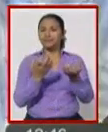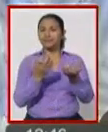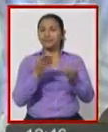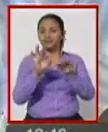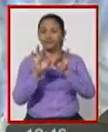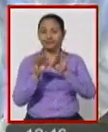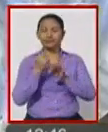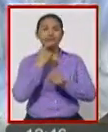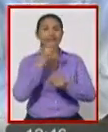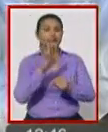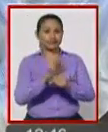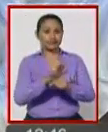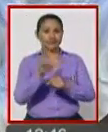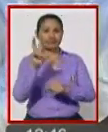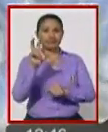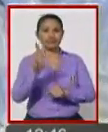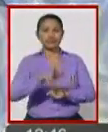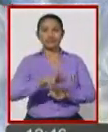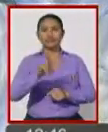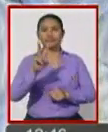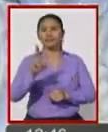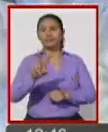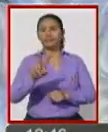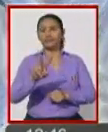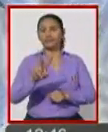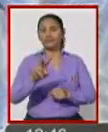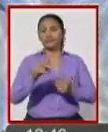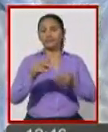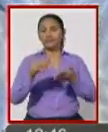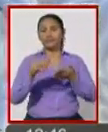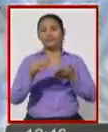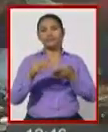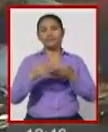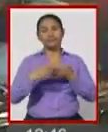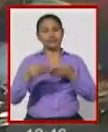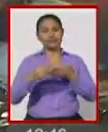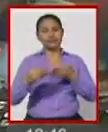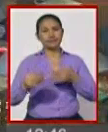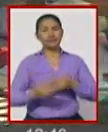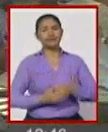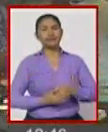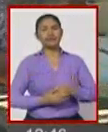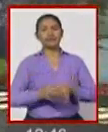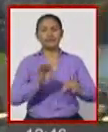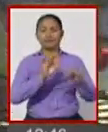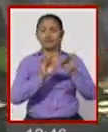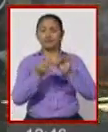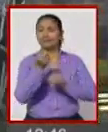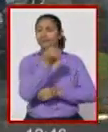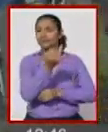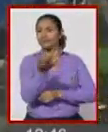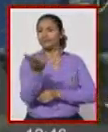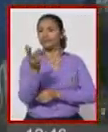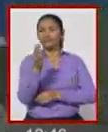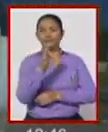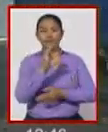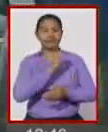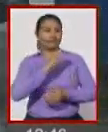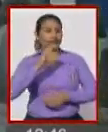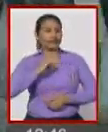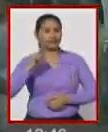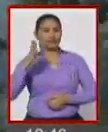ellos prometen pagar $32. Eso no vale esto. Yo puedo arreglar con cualquier concejal que